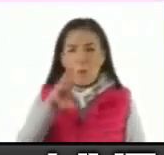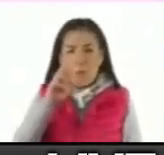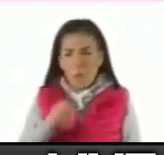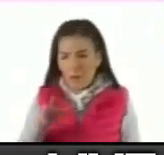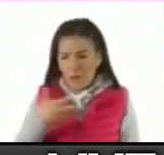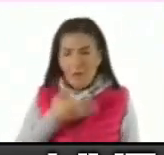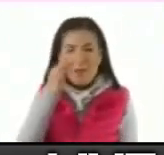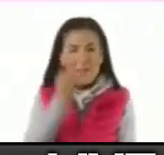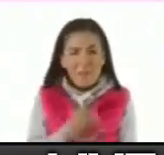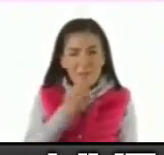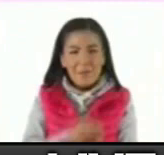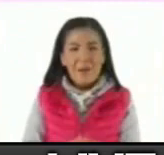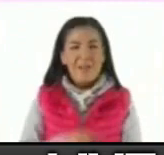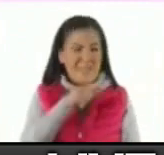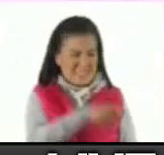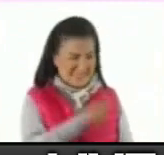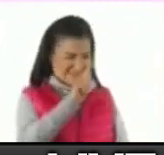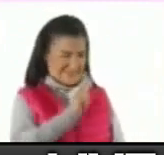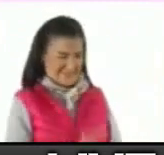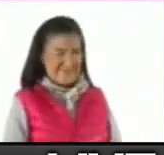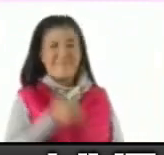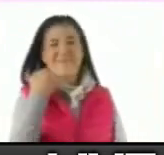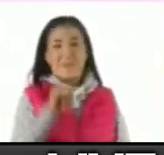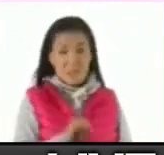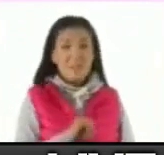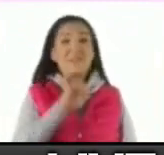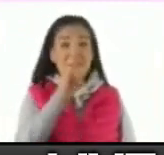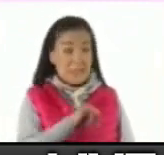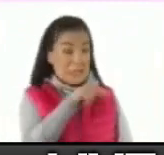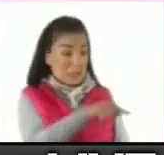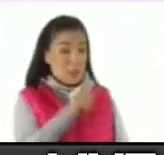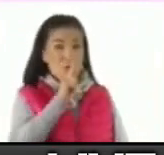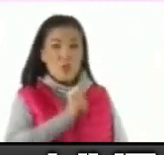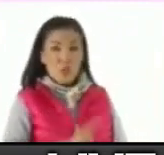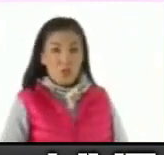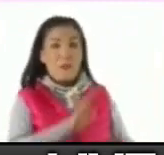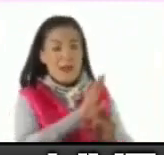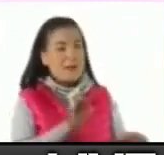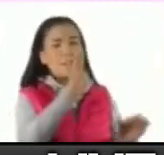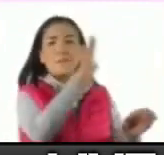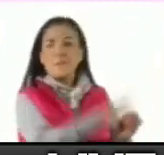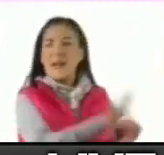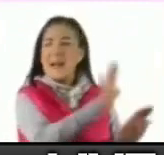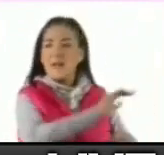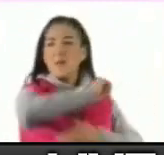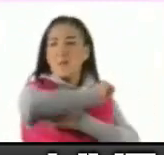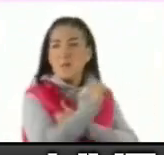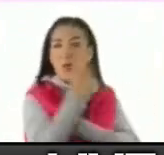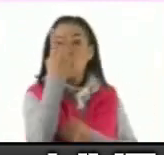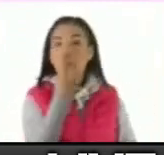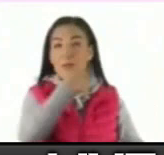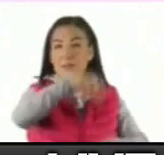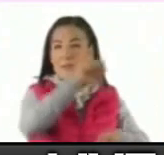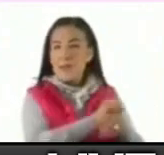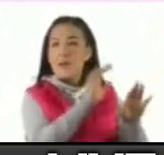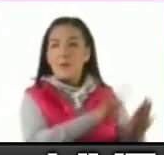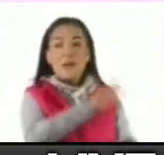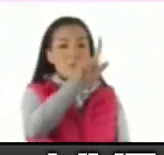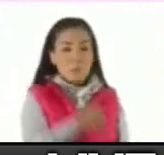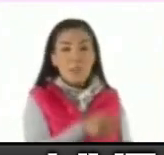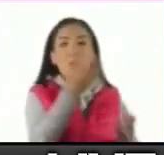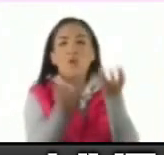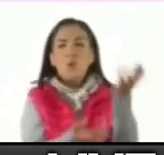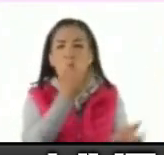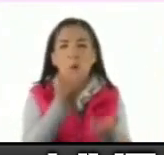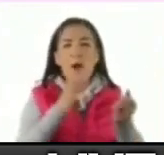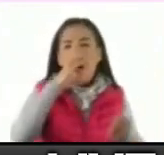orina? Sí, de orina, dejándola reposar por 2 semanas. Después la calentó a temperatura de ebullición hasta